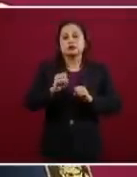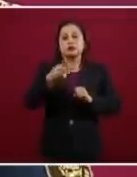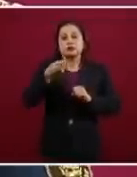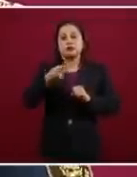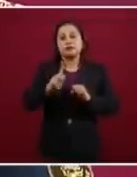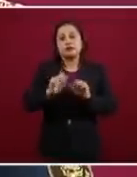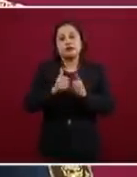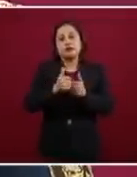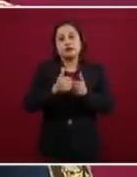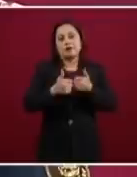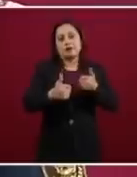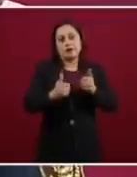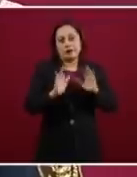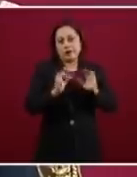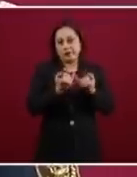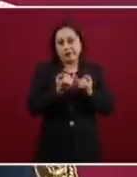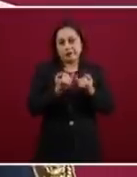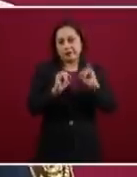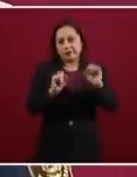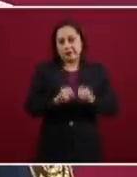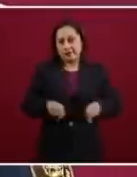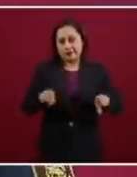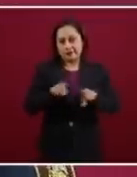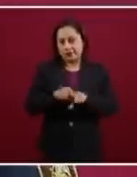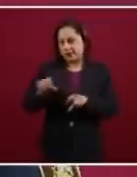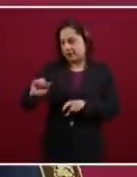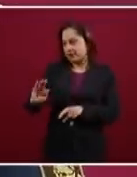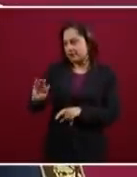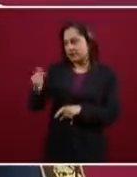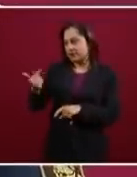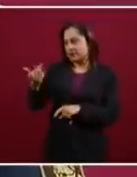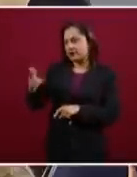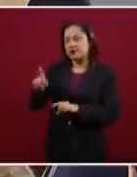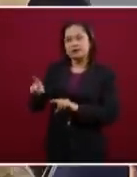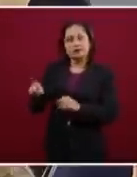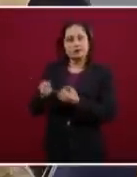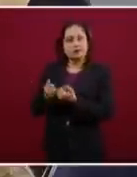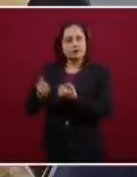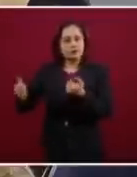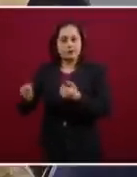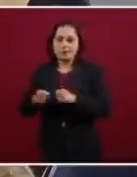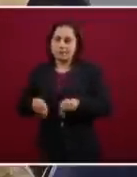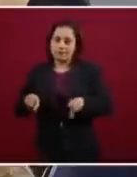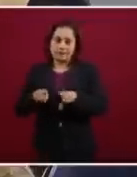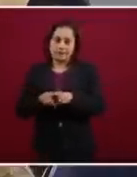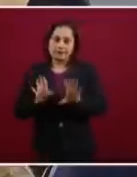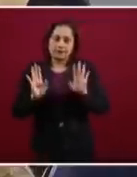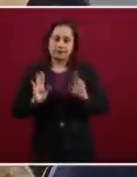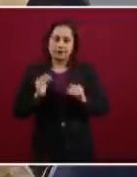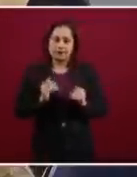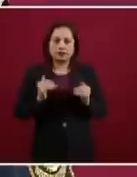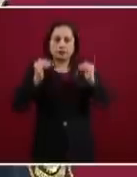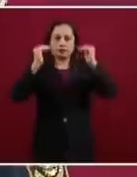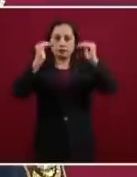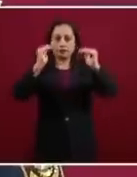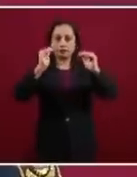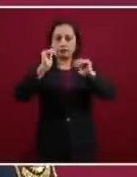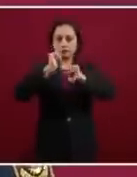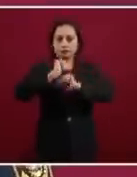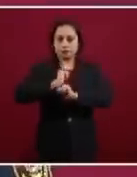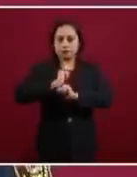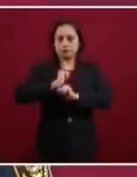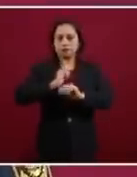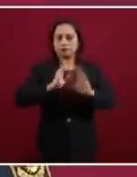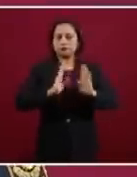para desde el desarrollo de sus trabajos no no puede en este caso el alto mando del ejército o cualquiera del